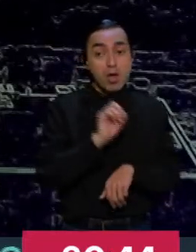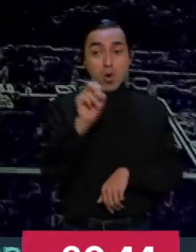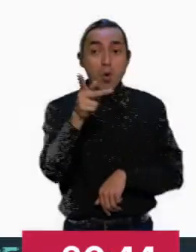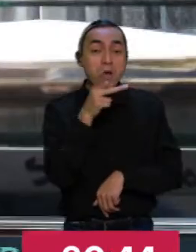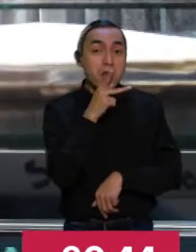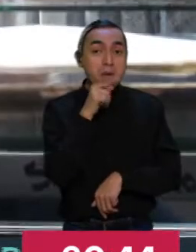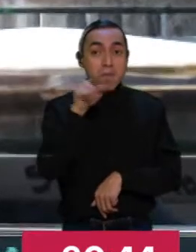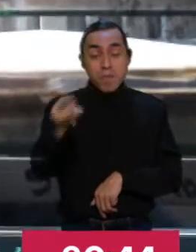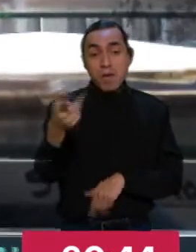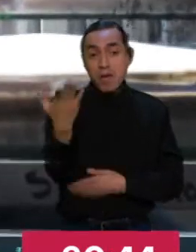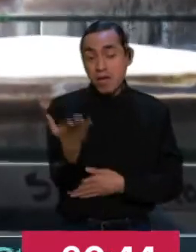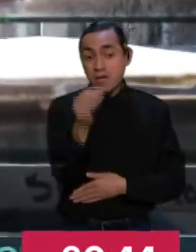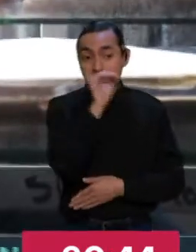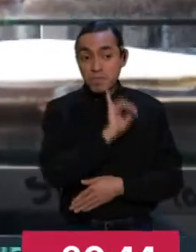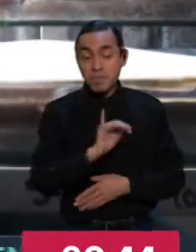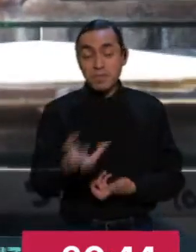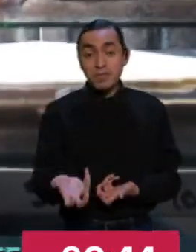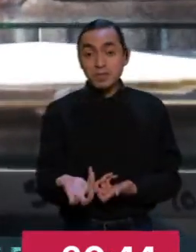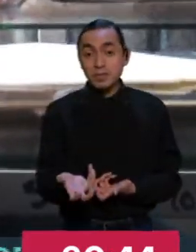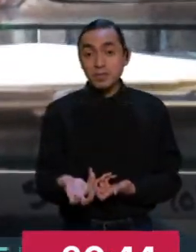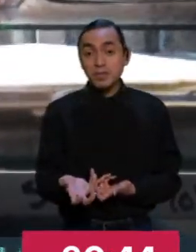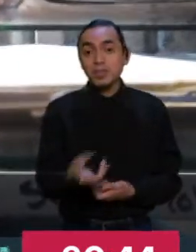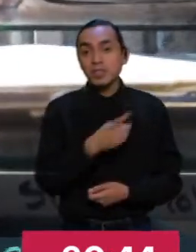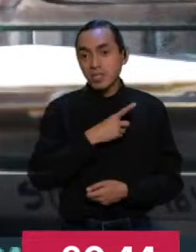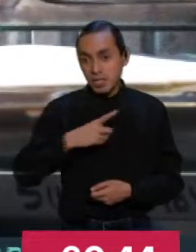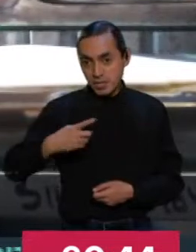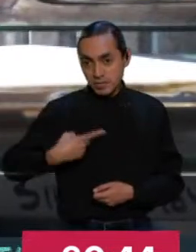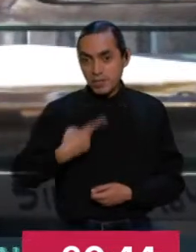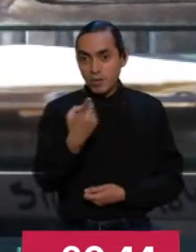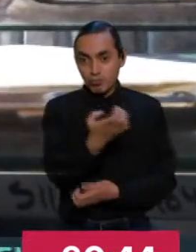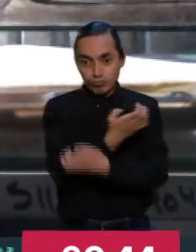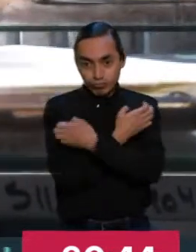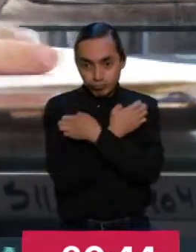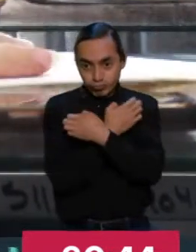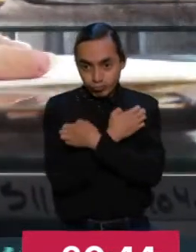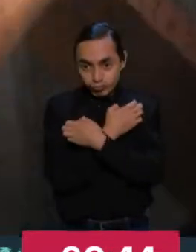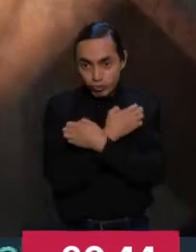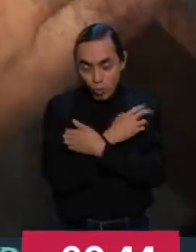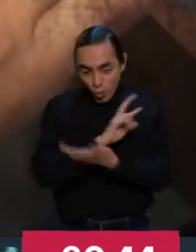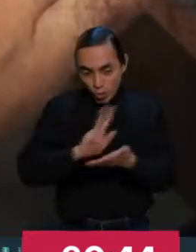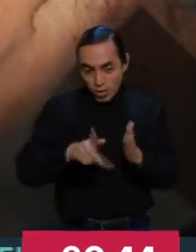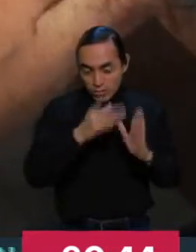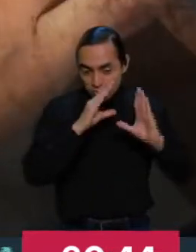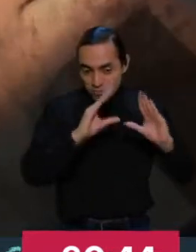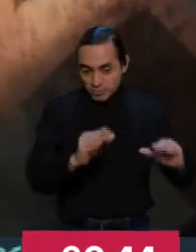hace. Entonces hay que reeducar, porque educar a una niña,